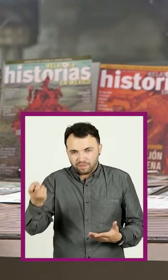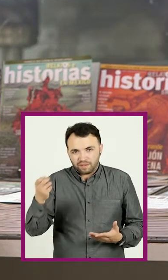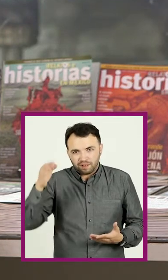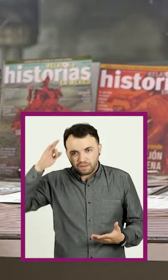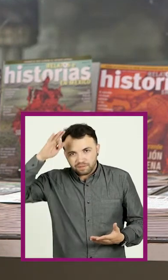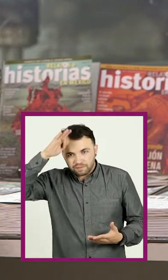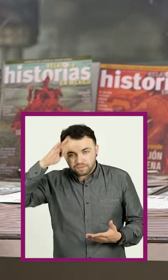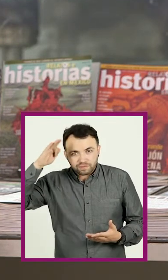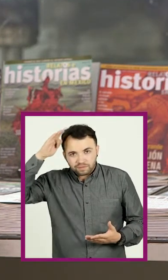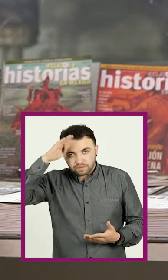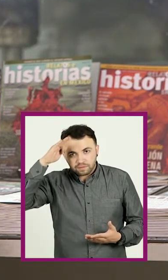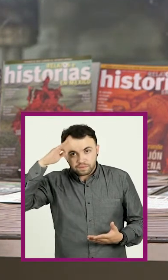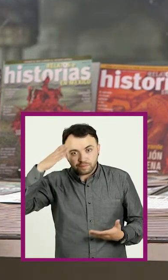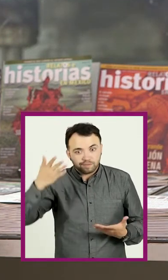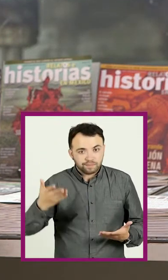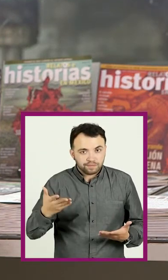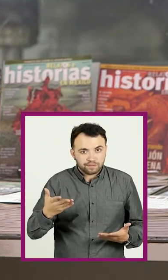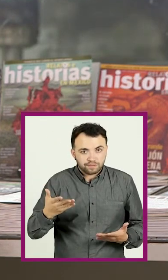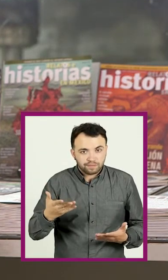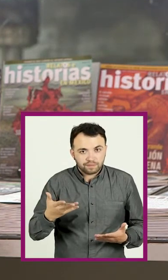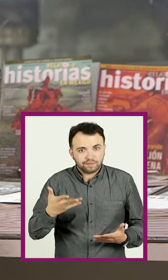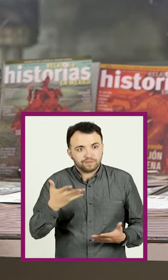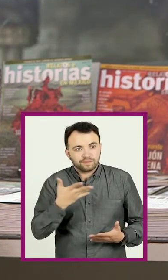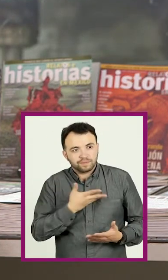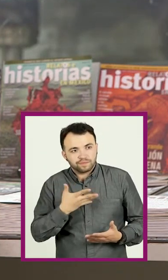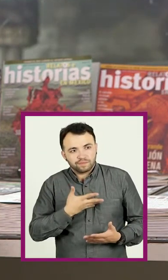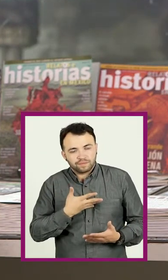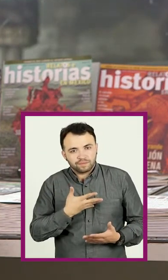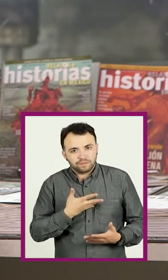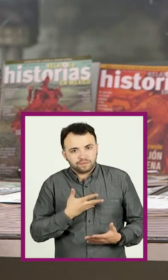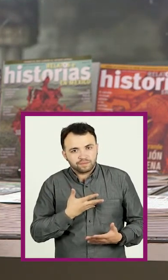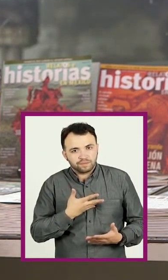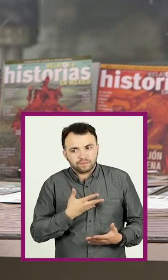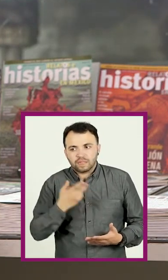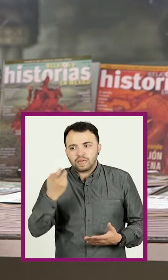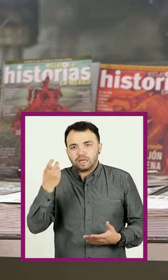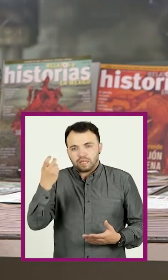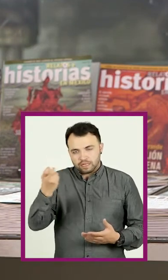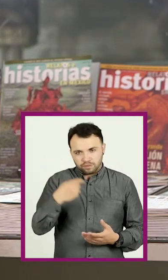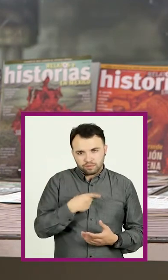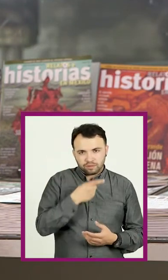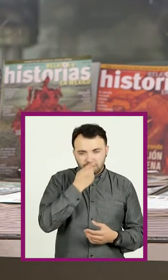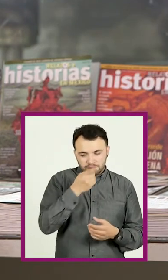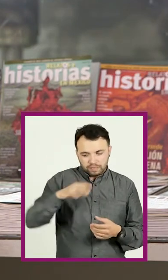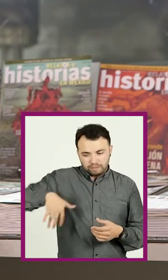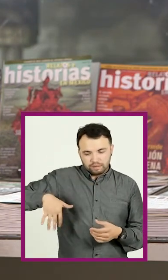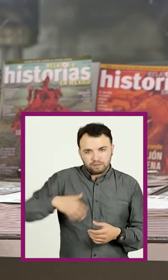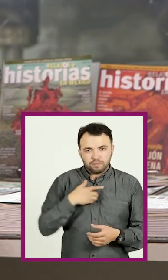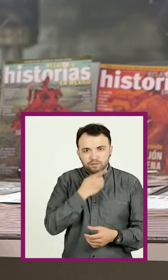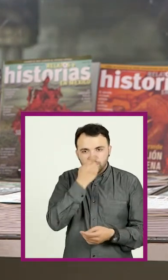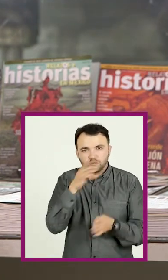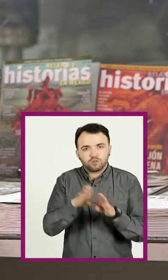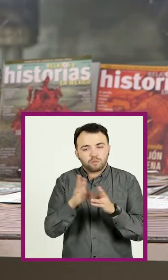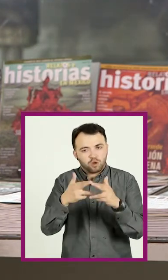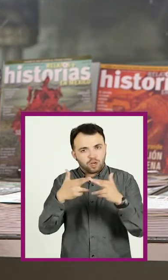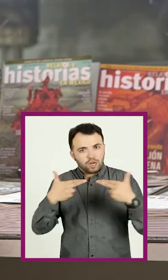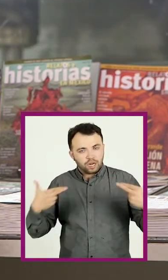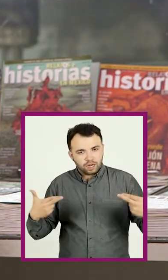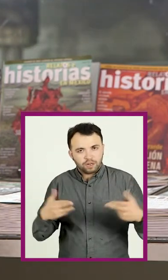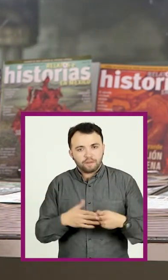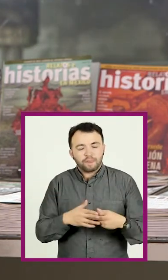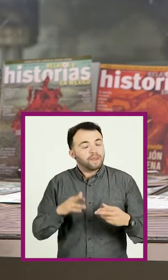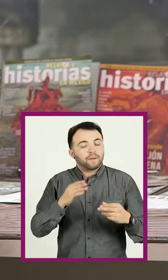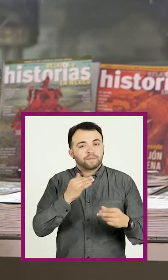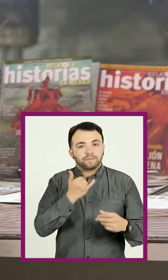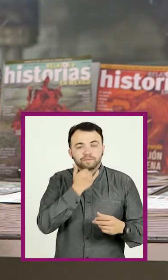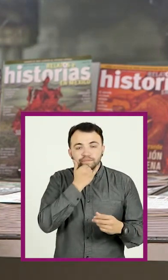la filosofía, pues ahí tenemos porque te digo, esto es con respecto a la religión, ¿no? En el campo de la religión, pero